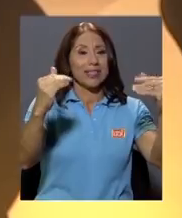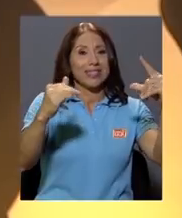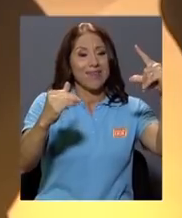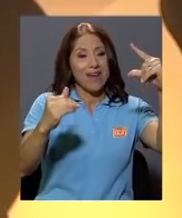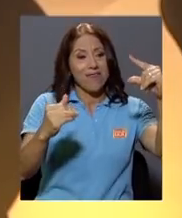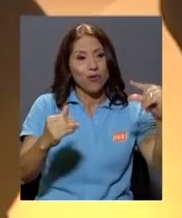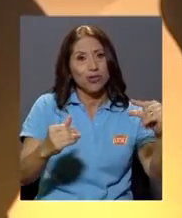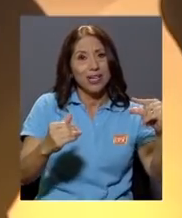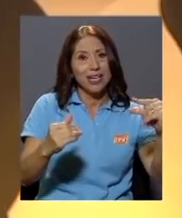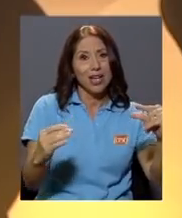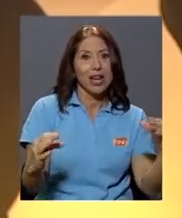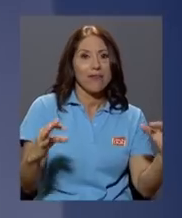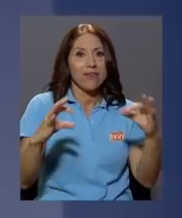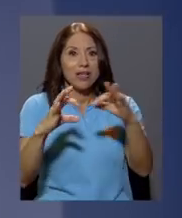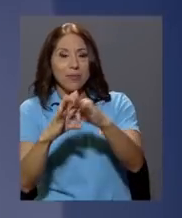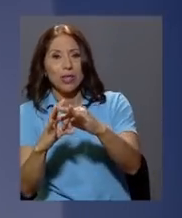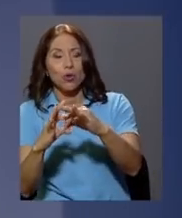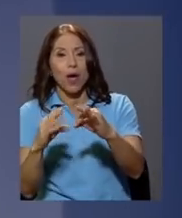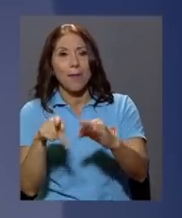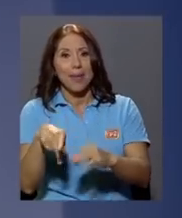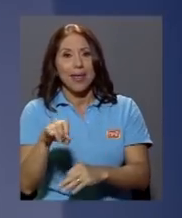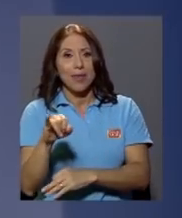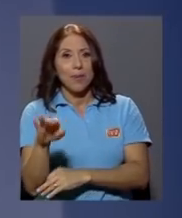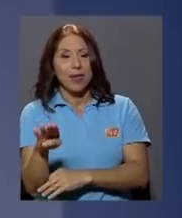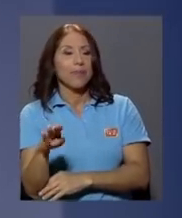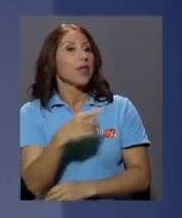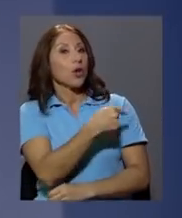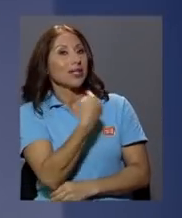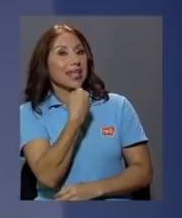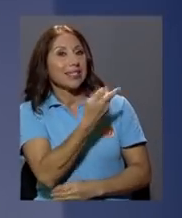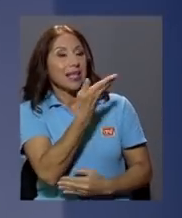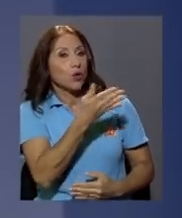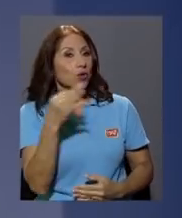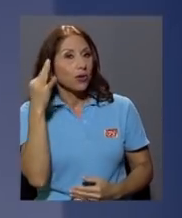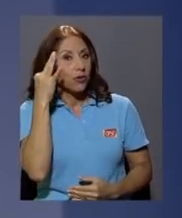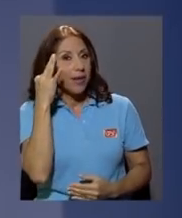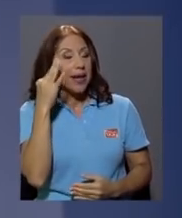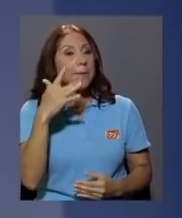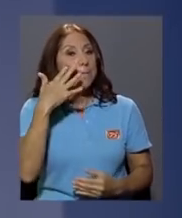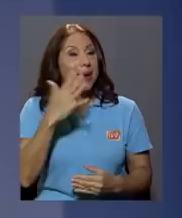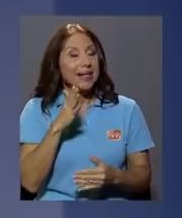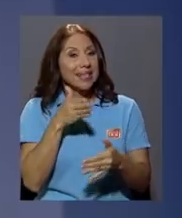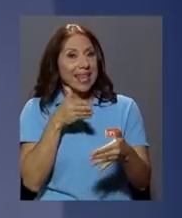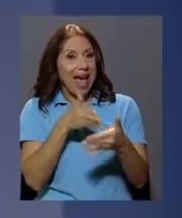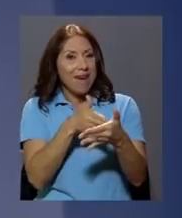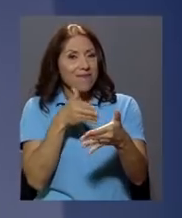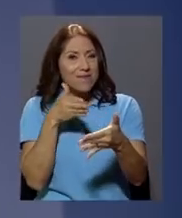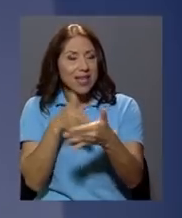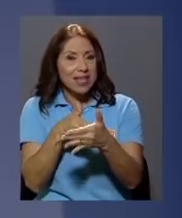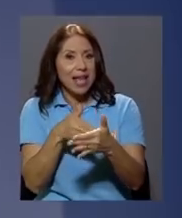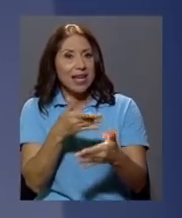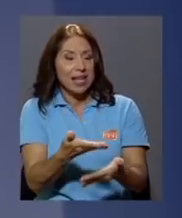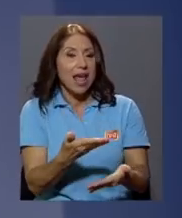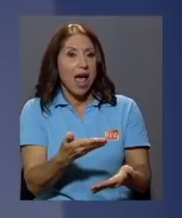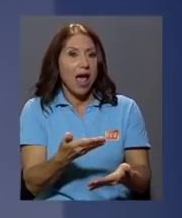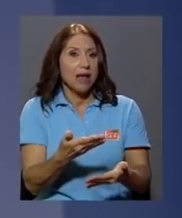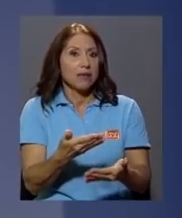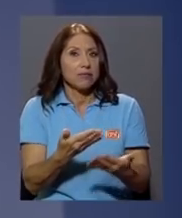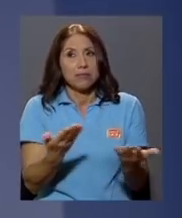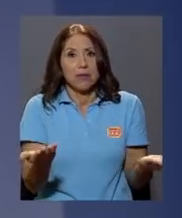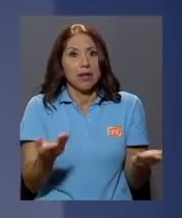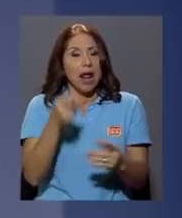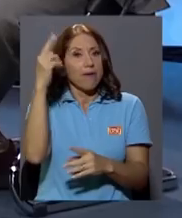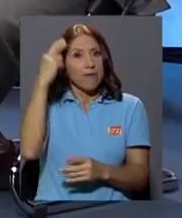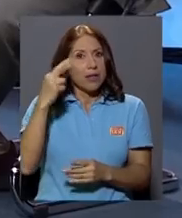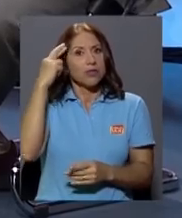al Producto Interno Bruto. ¿Qué papel juega lo que está diciendo doña Rosemary en ese sentido? Porque parece que tendría una afectación directa sobre lo que en este caso es la